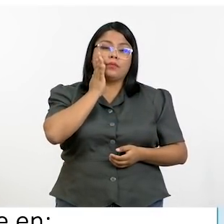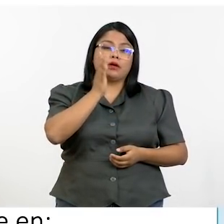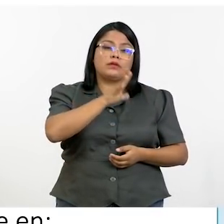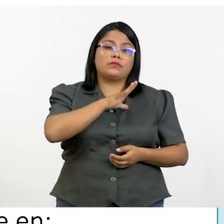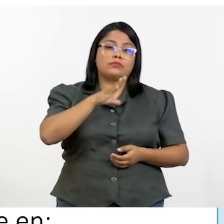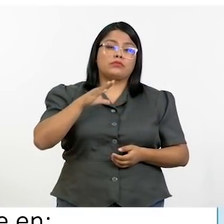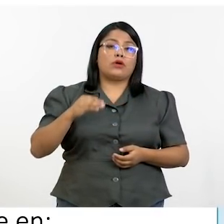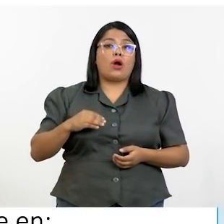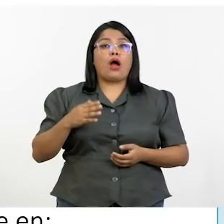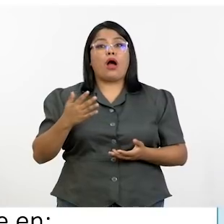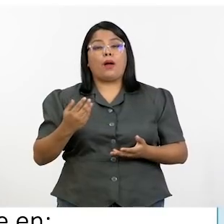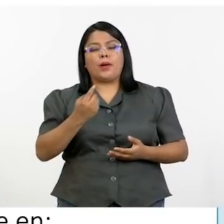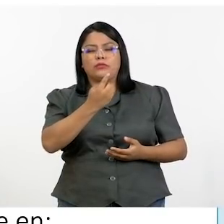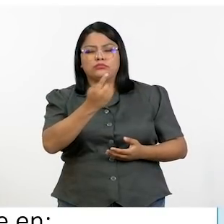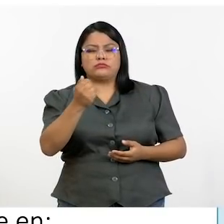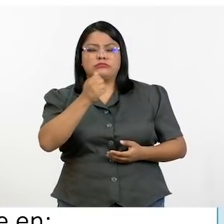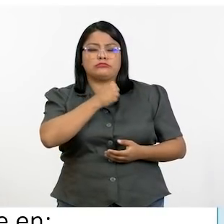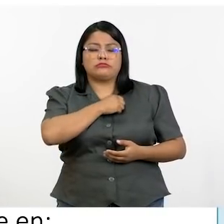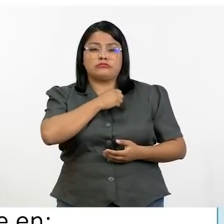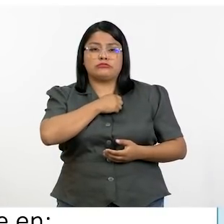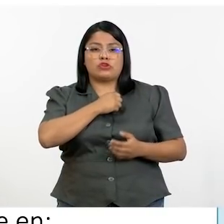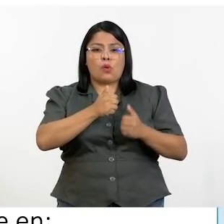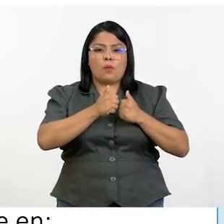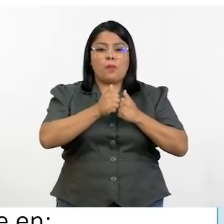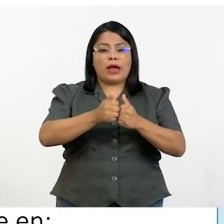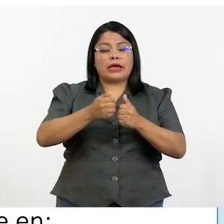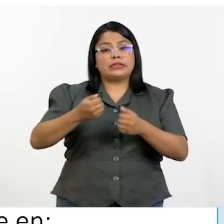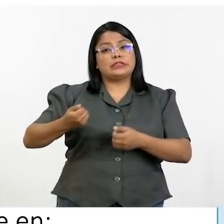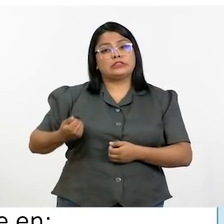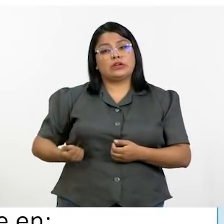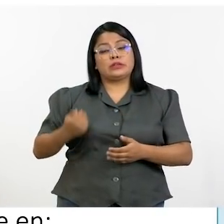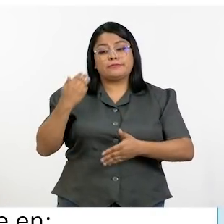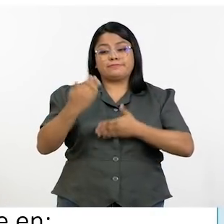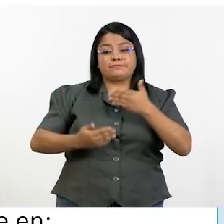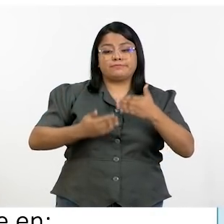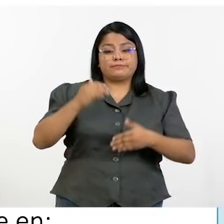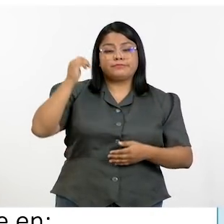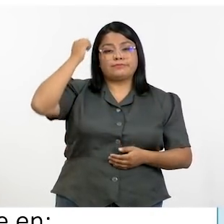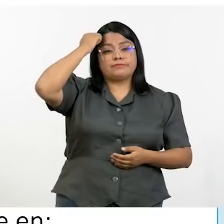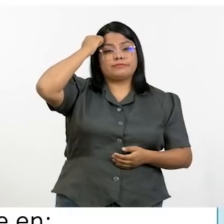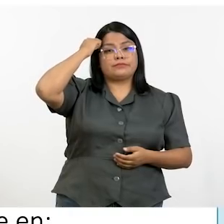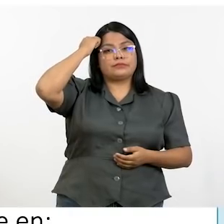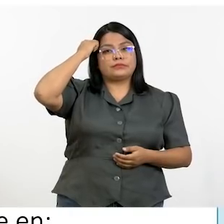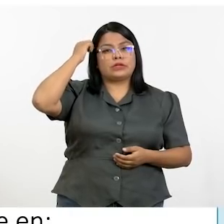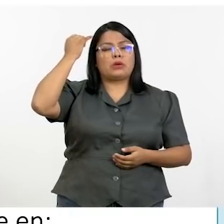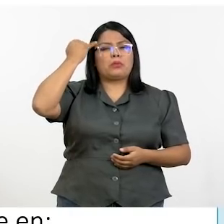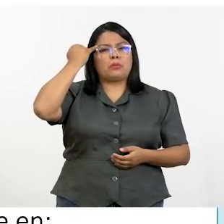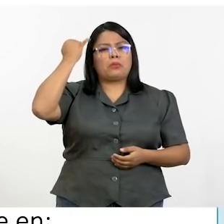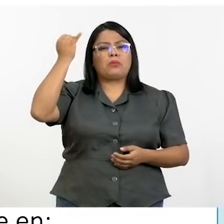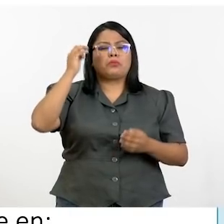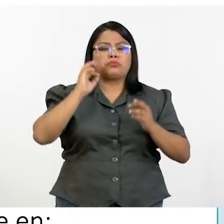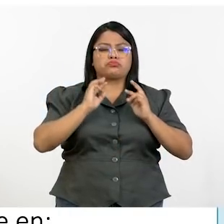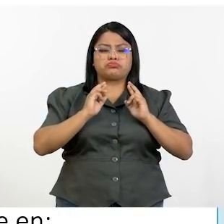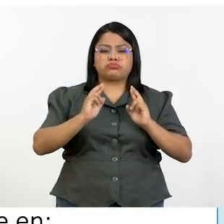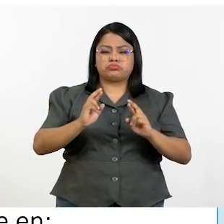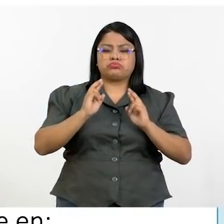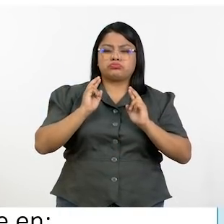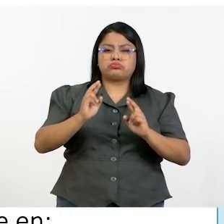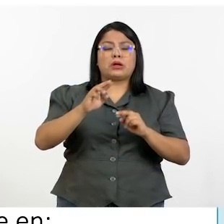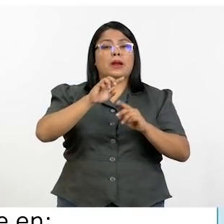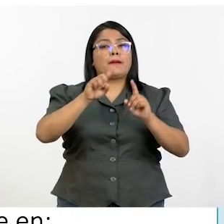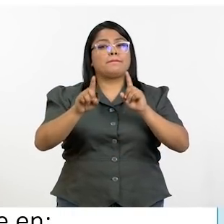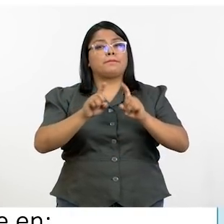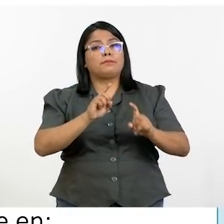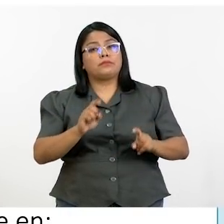familia o personas responsables del estudiante en los procesos de aprendizaje, con el fin de resolver las